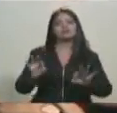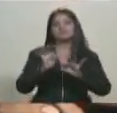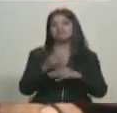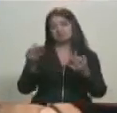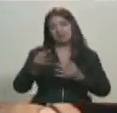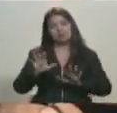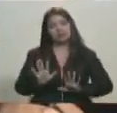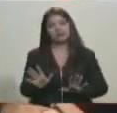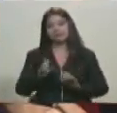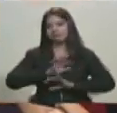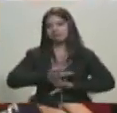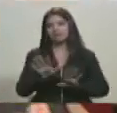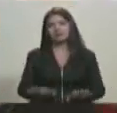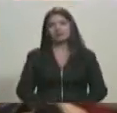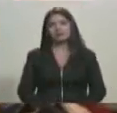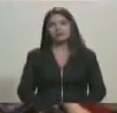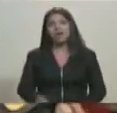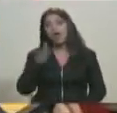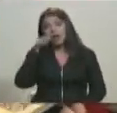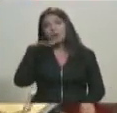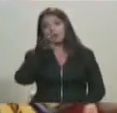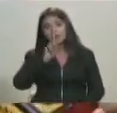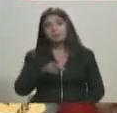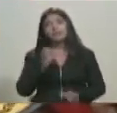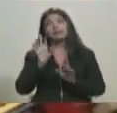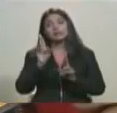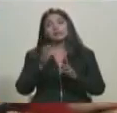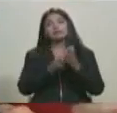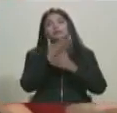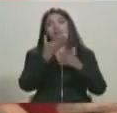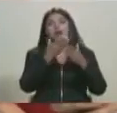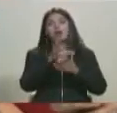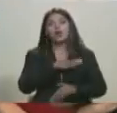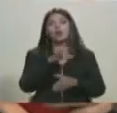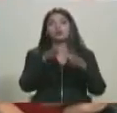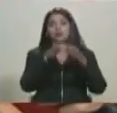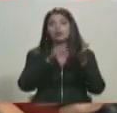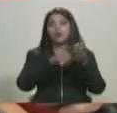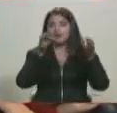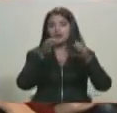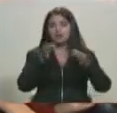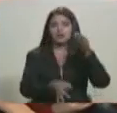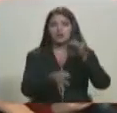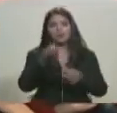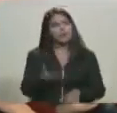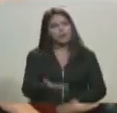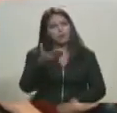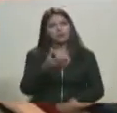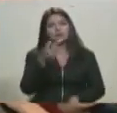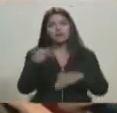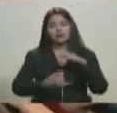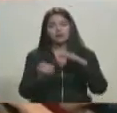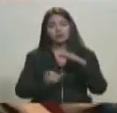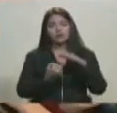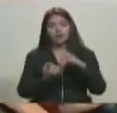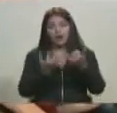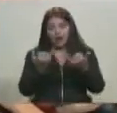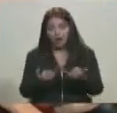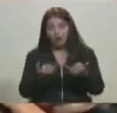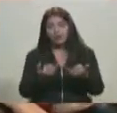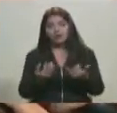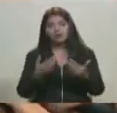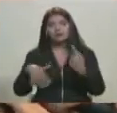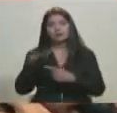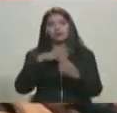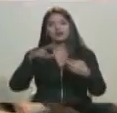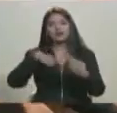también tenemos muy claro. El pueblo también espera la instalación de la Comisión por la Verdad y la Justicia, la importancia y la relevancia de esta institución en estos tiempos que estamos viviendo